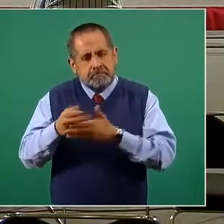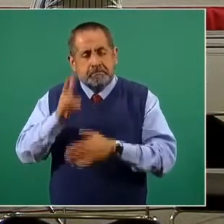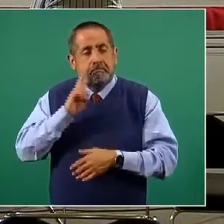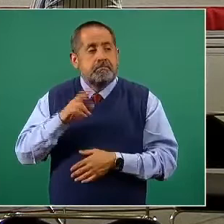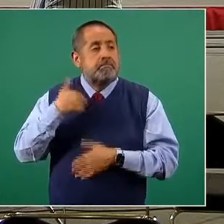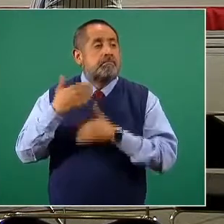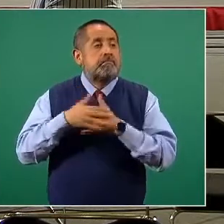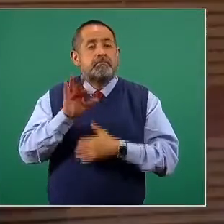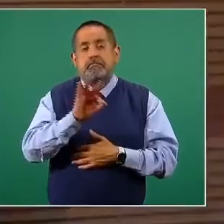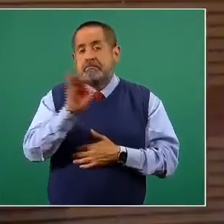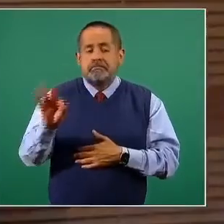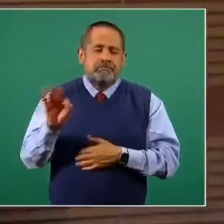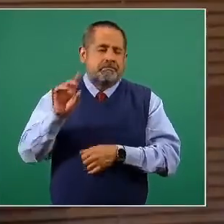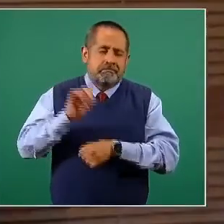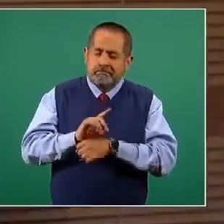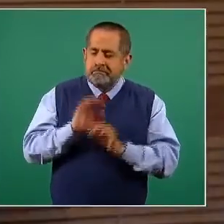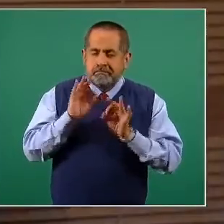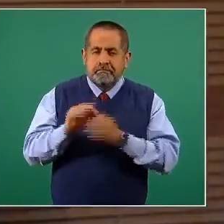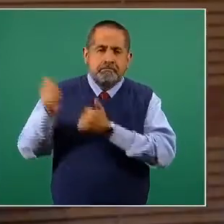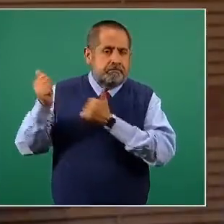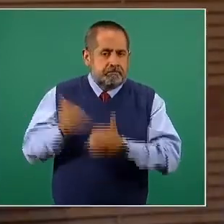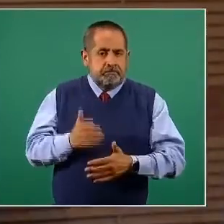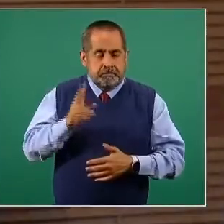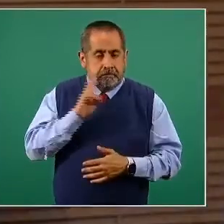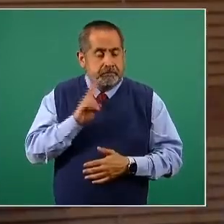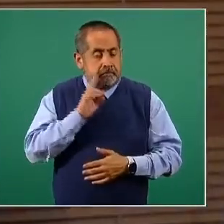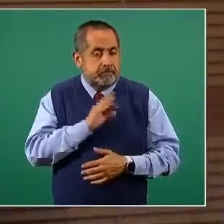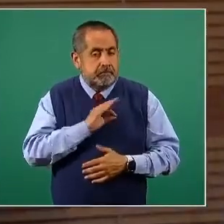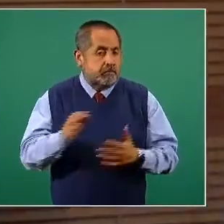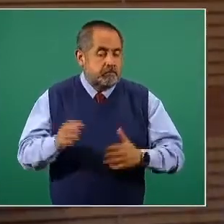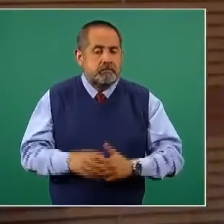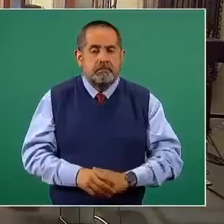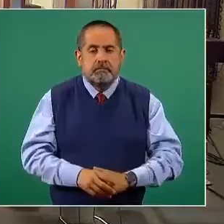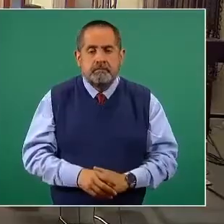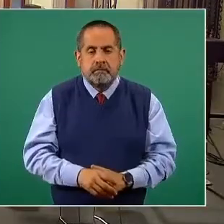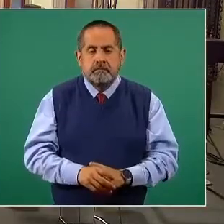ya específica de llegada que aún tenemos.